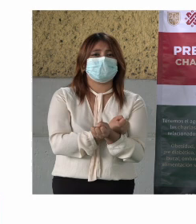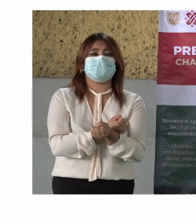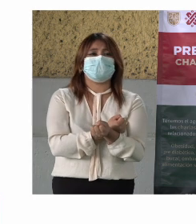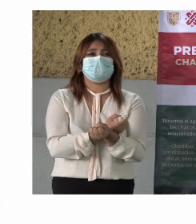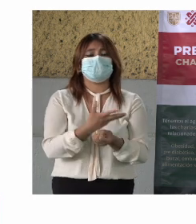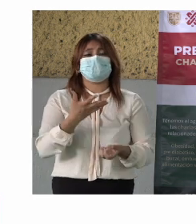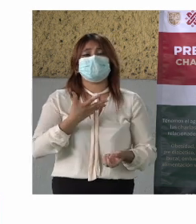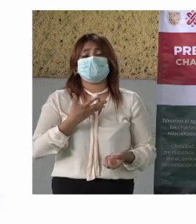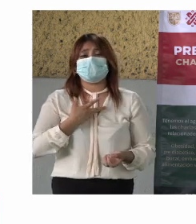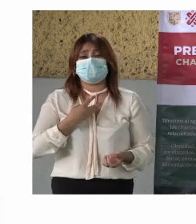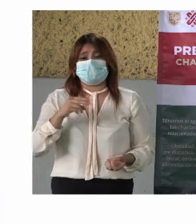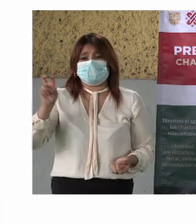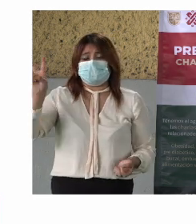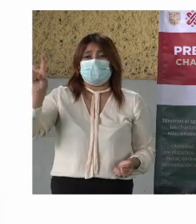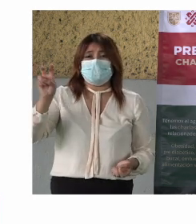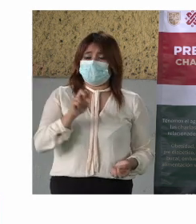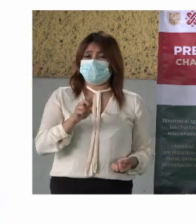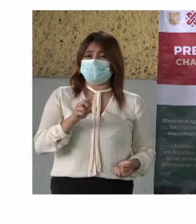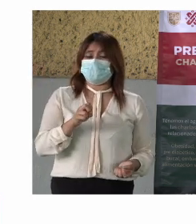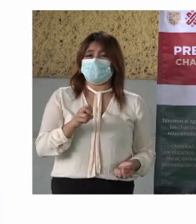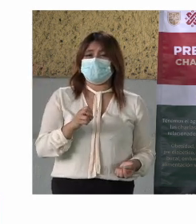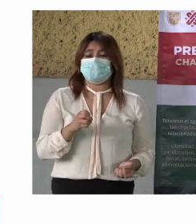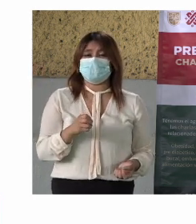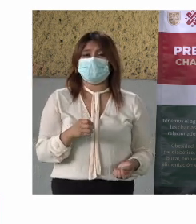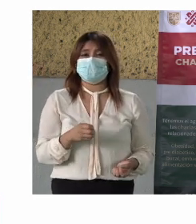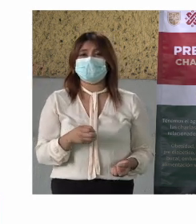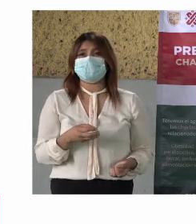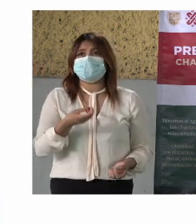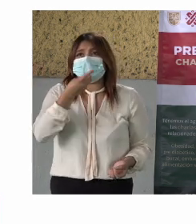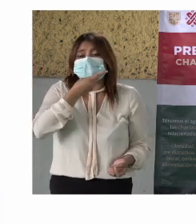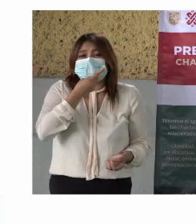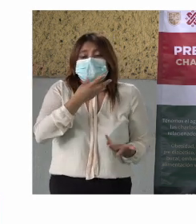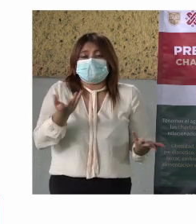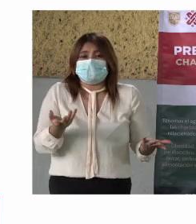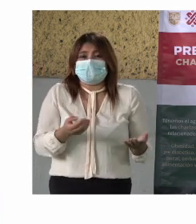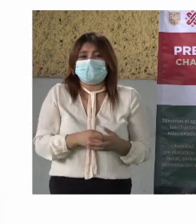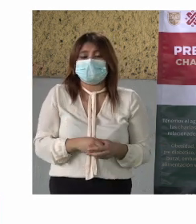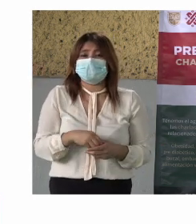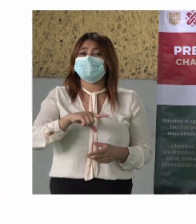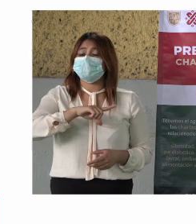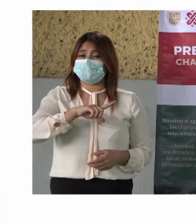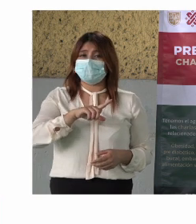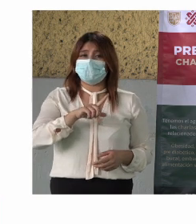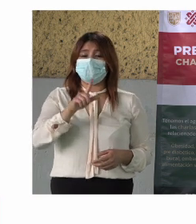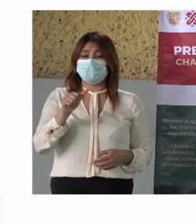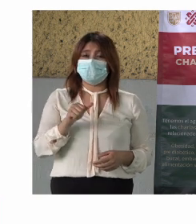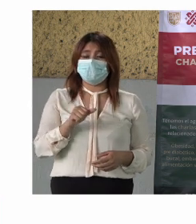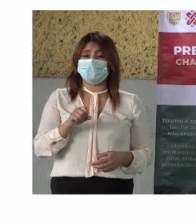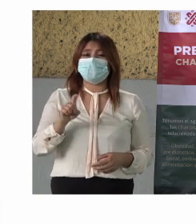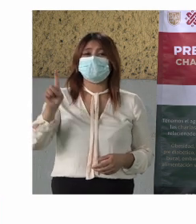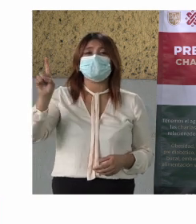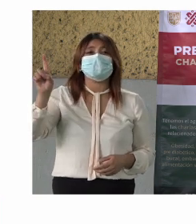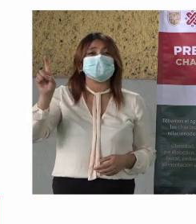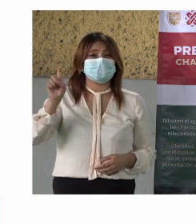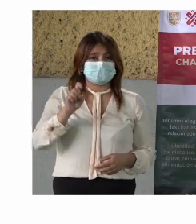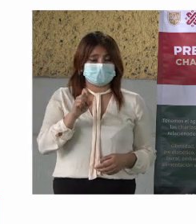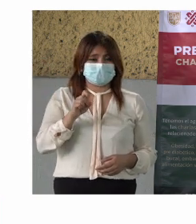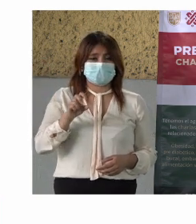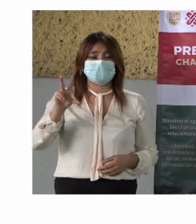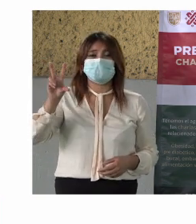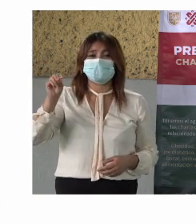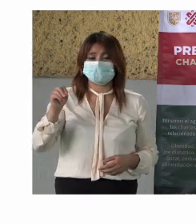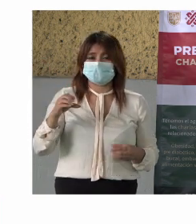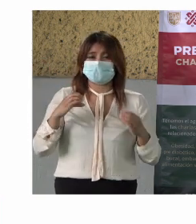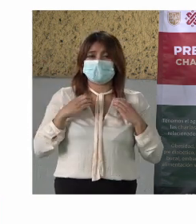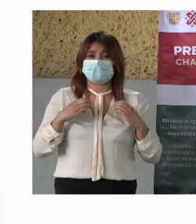o incluso ya empezar a tener complicaciones. Entonces, a partir de 180, el cuerpo dice, necesito deshacerme de tanta glucosa. ¿Y cómo